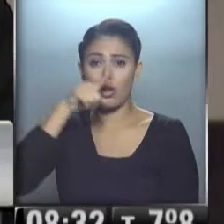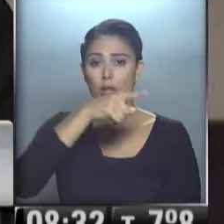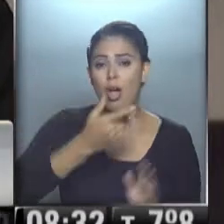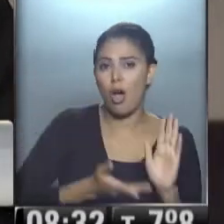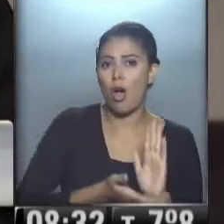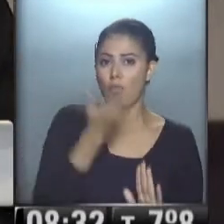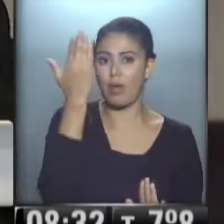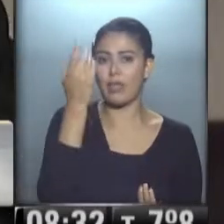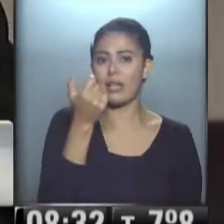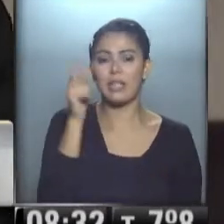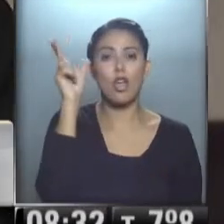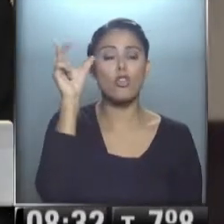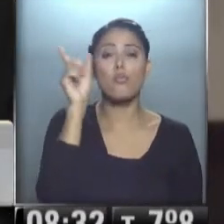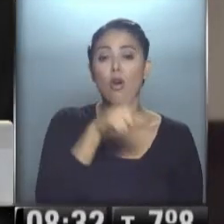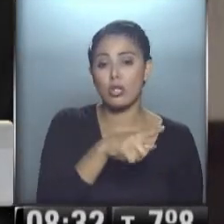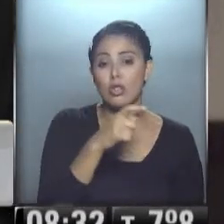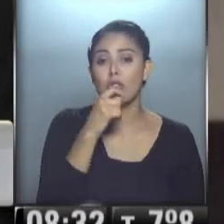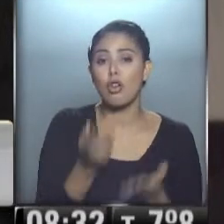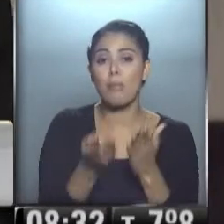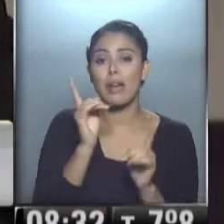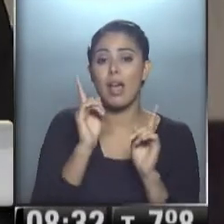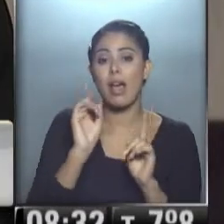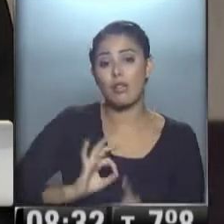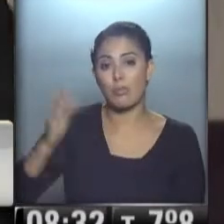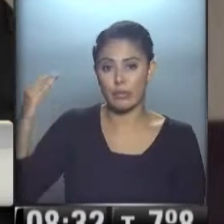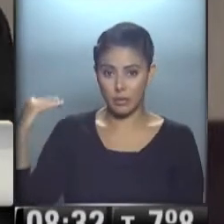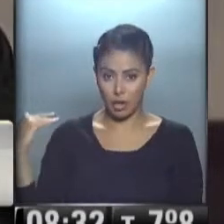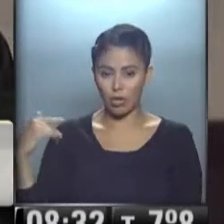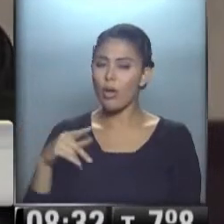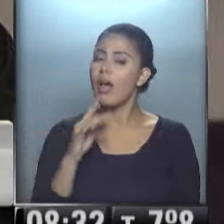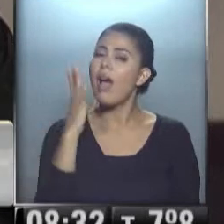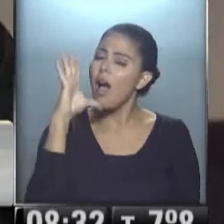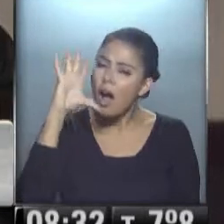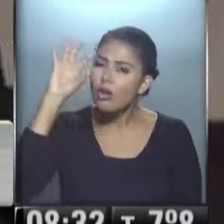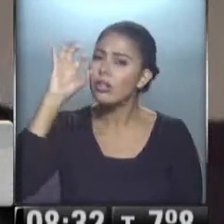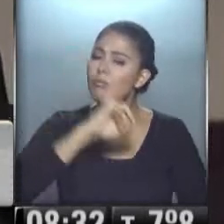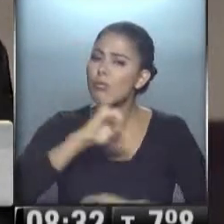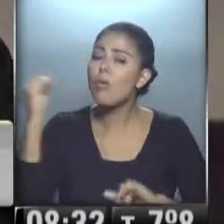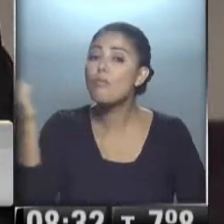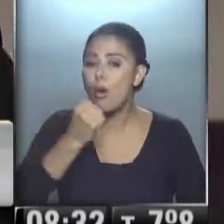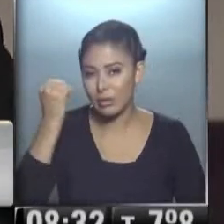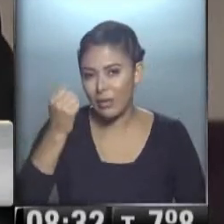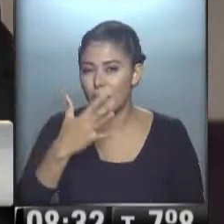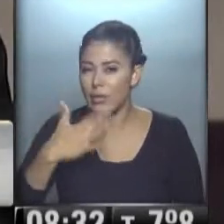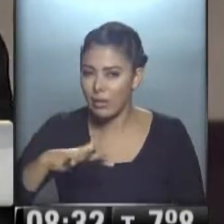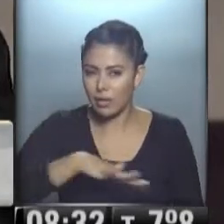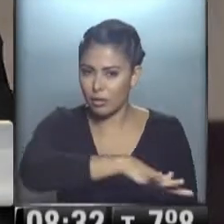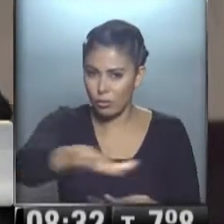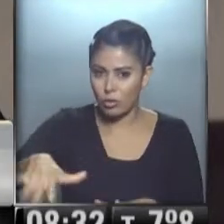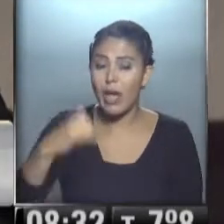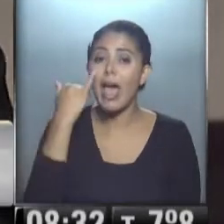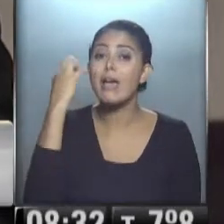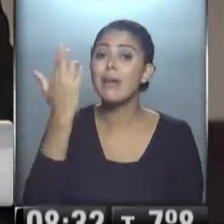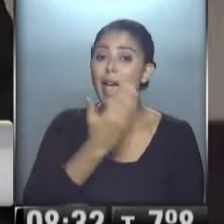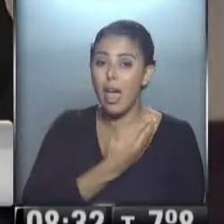está casi en el 8% con respecto al año anterior y recordemos un dato interesante para poner en contexto de esto y pp